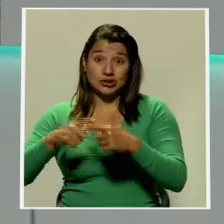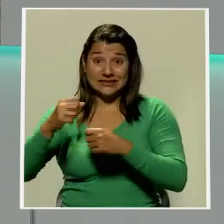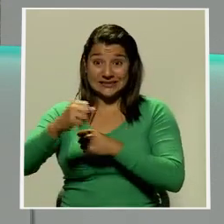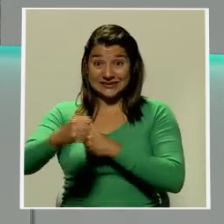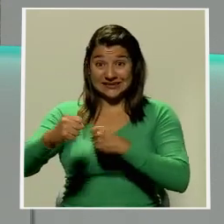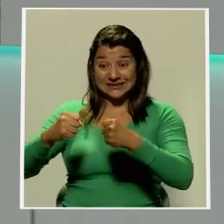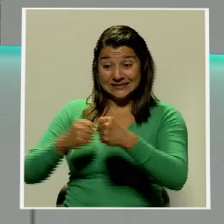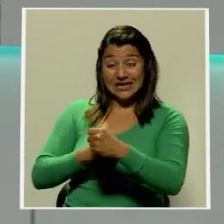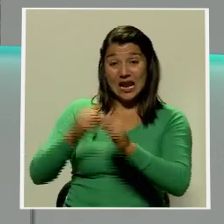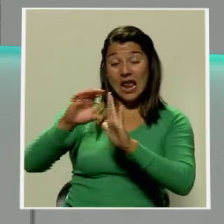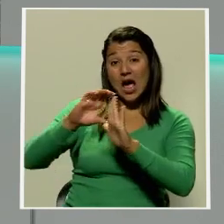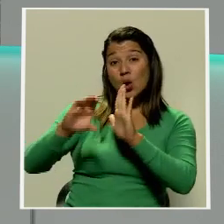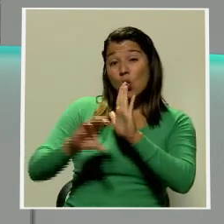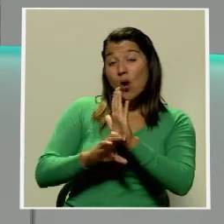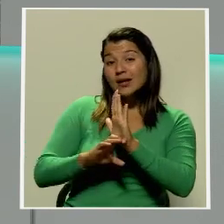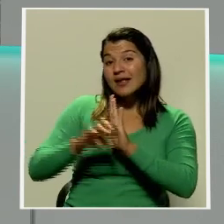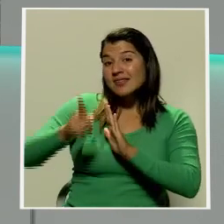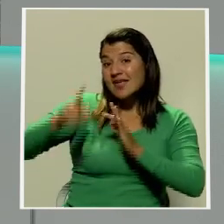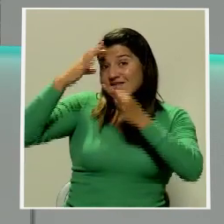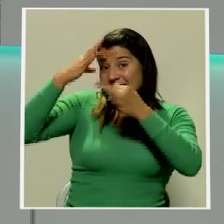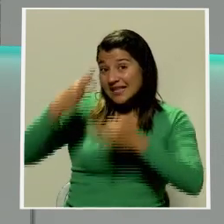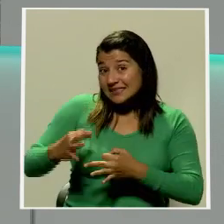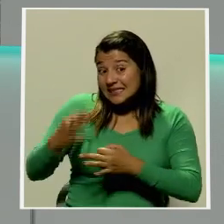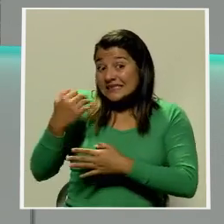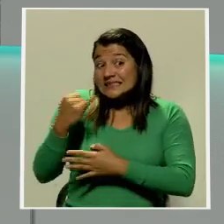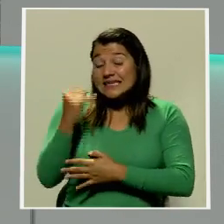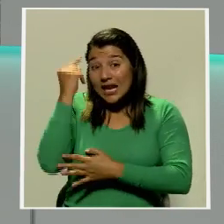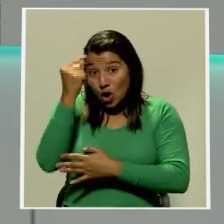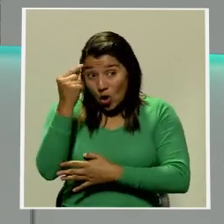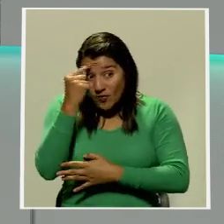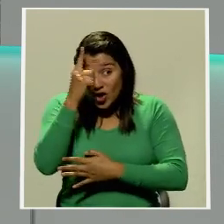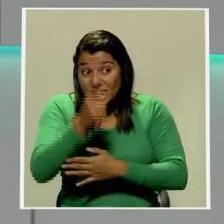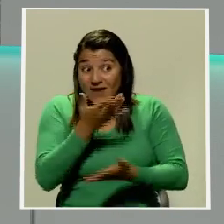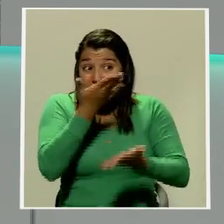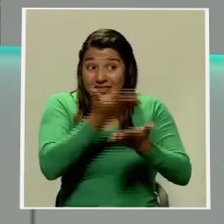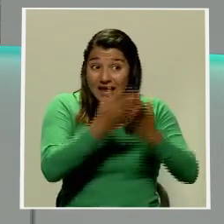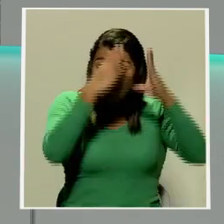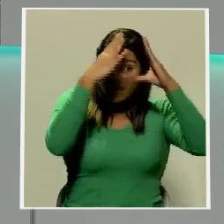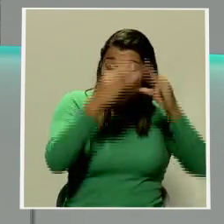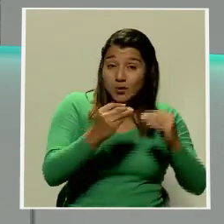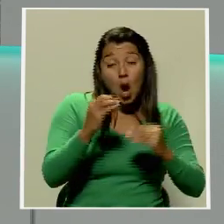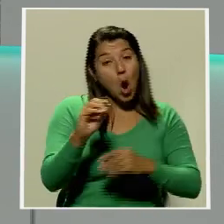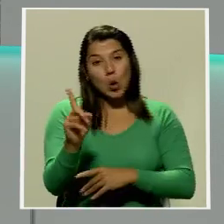que decidir si el gobierno debe hacerlo o no.